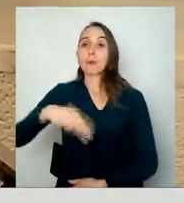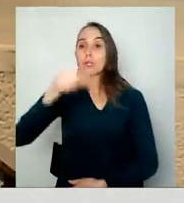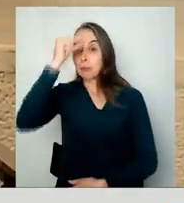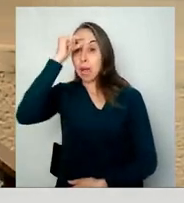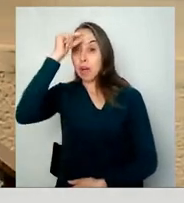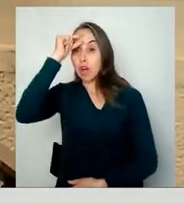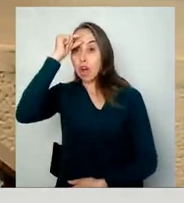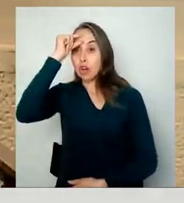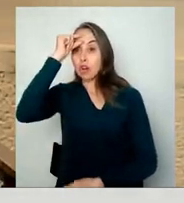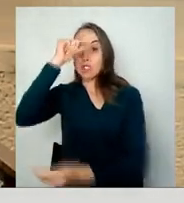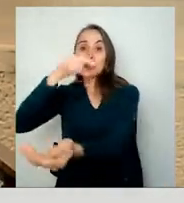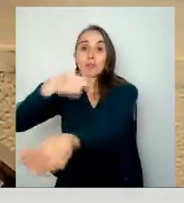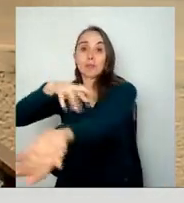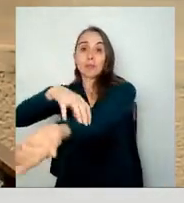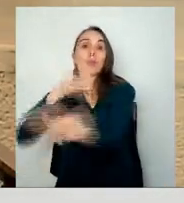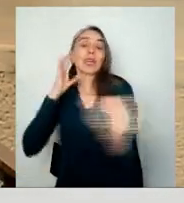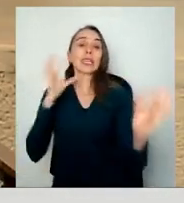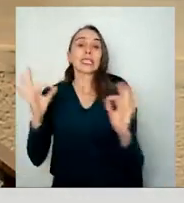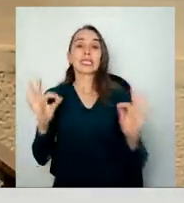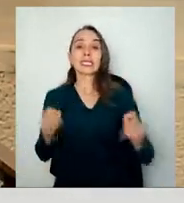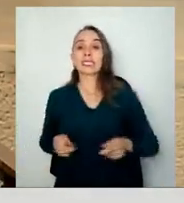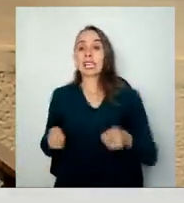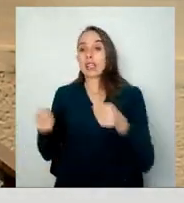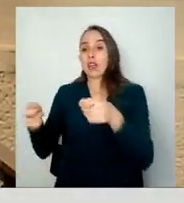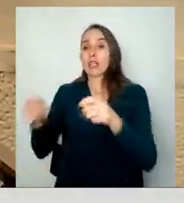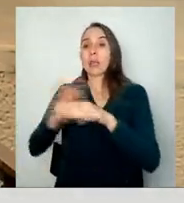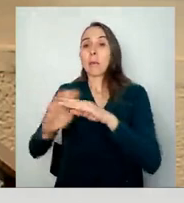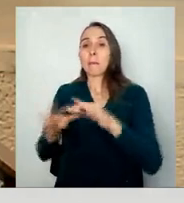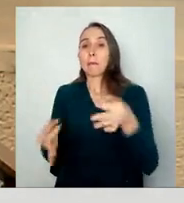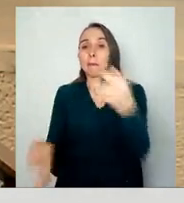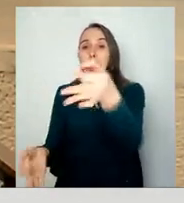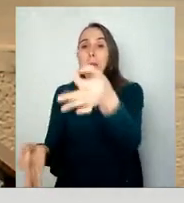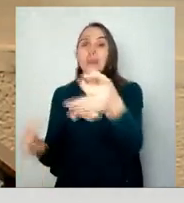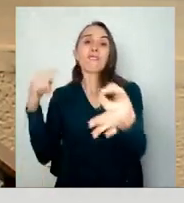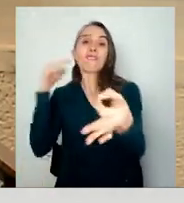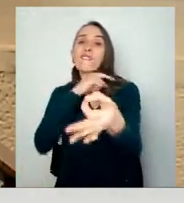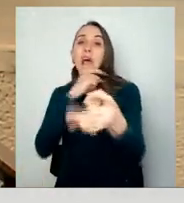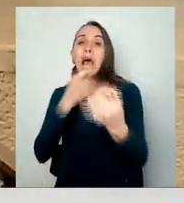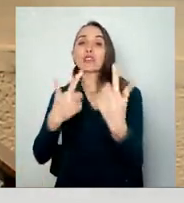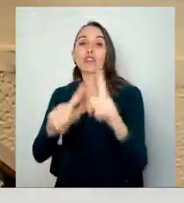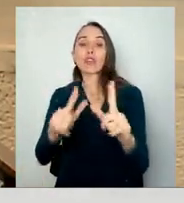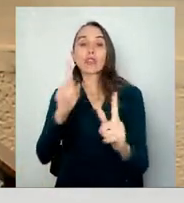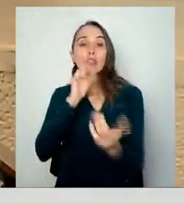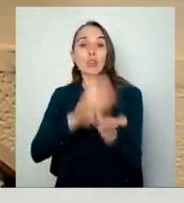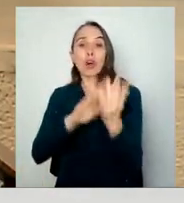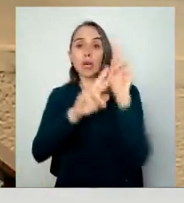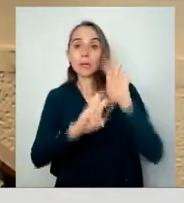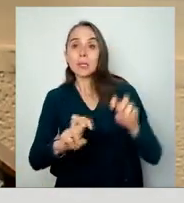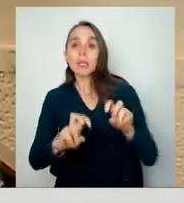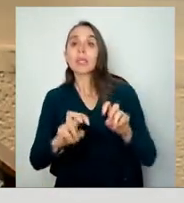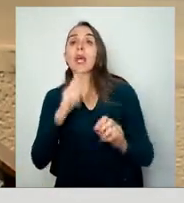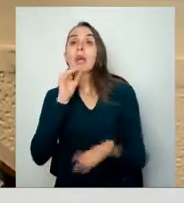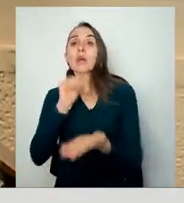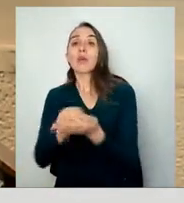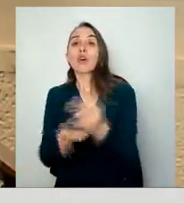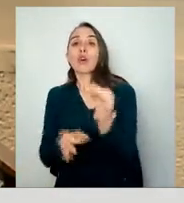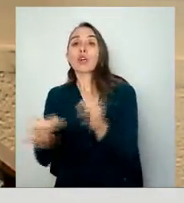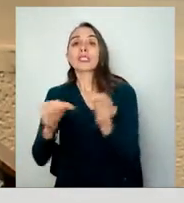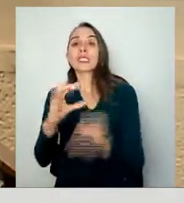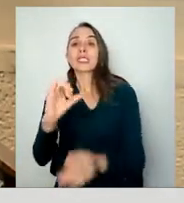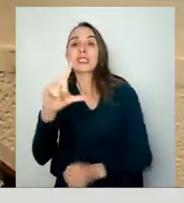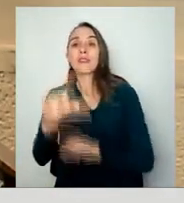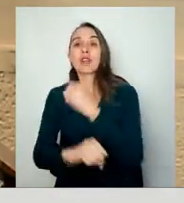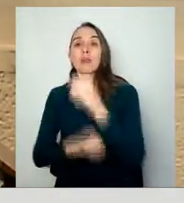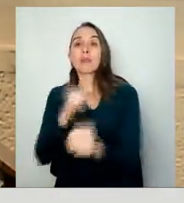llegó una señorita con un título falso que no lo corroboraron y estuvo como ingeniera civil varios años con